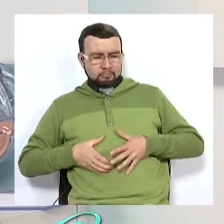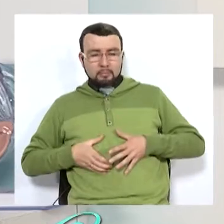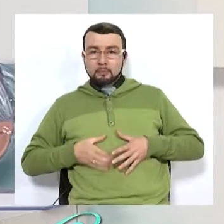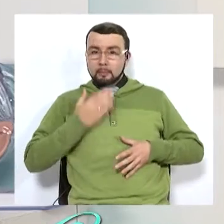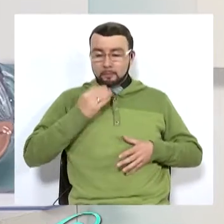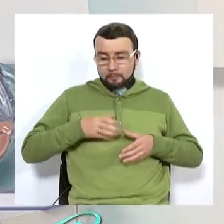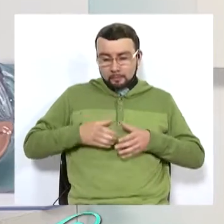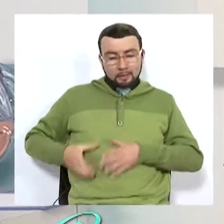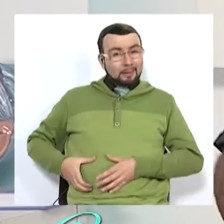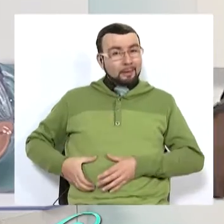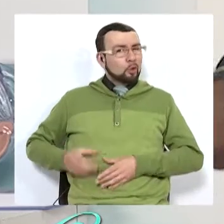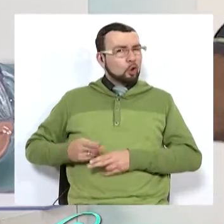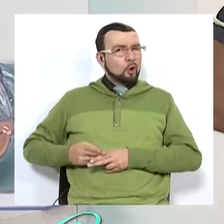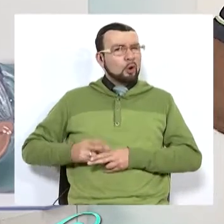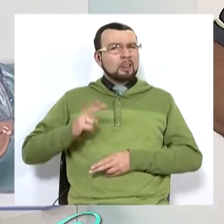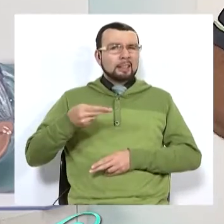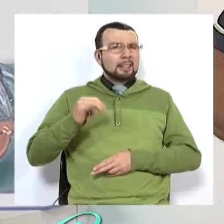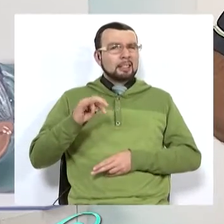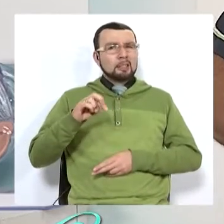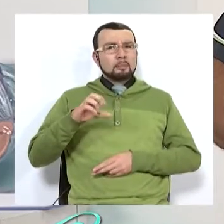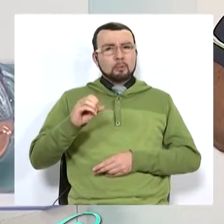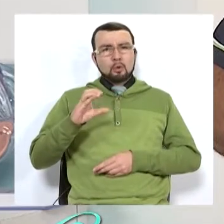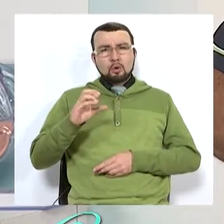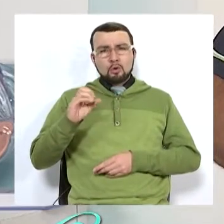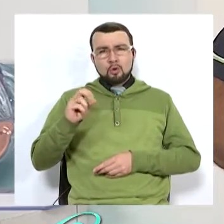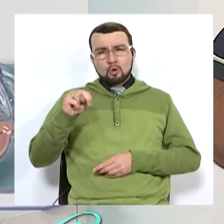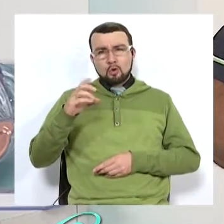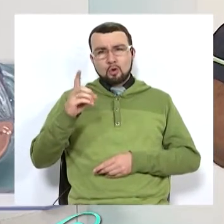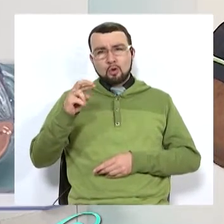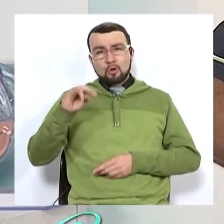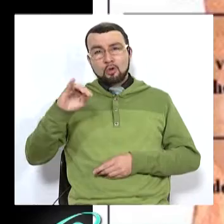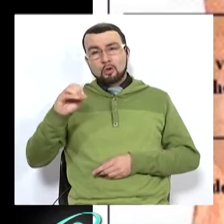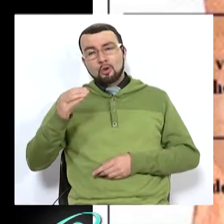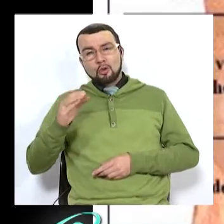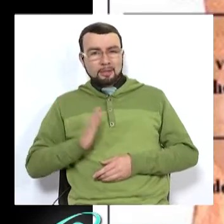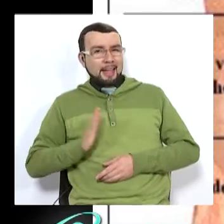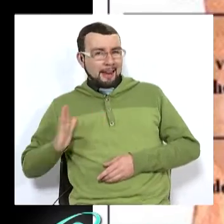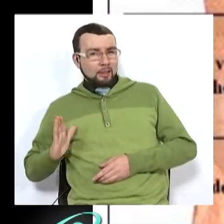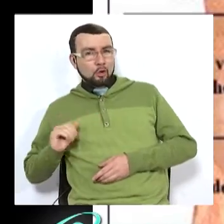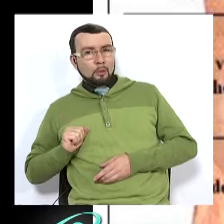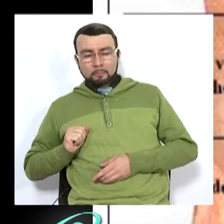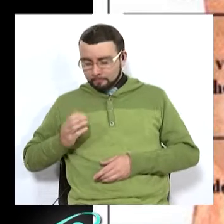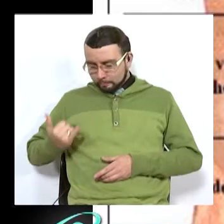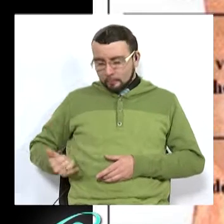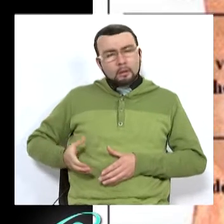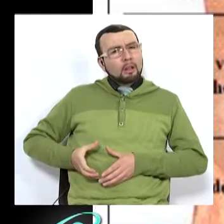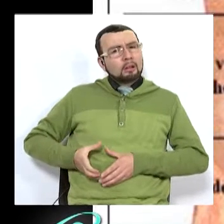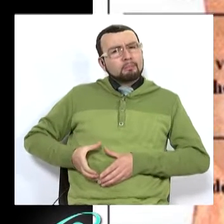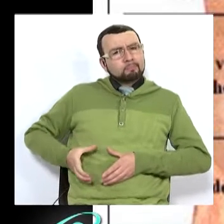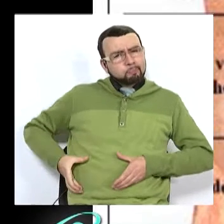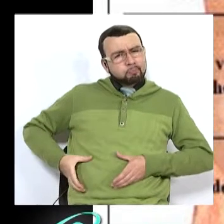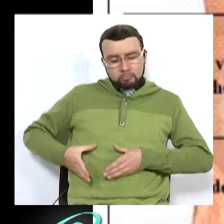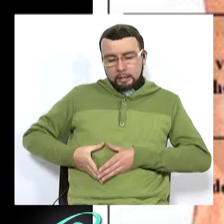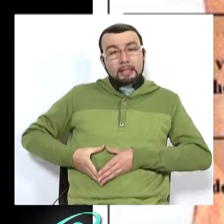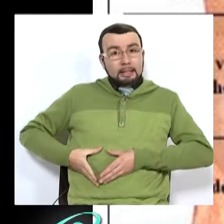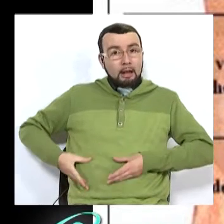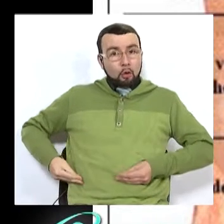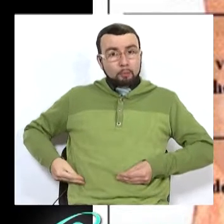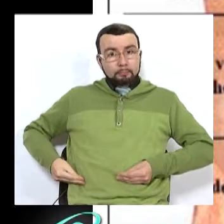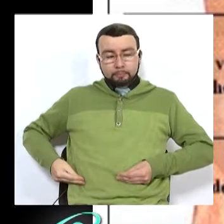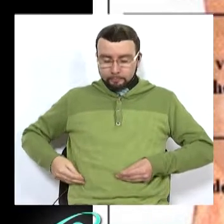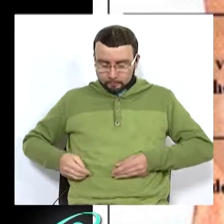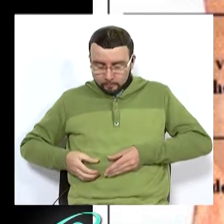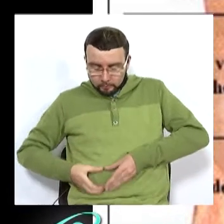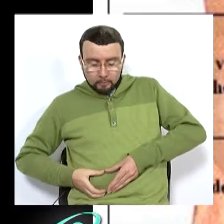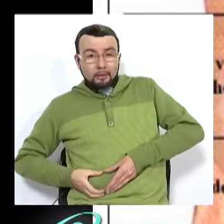hipocondrio derecho, ¿cierto? En esa región está básicamente el hígado. Encontramos la